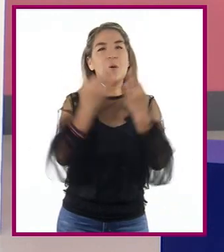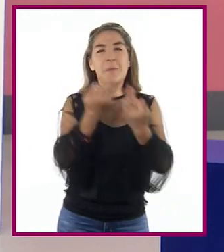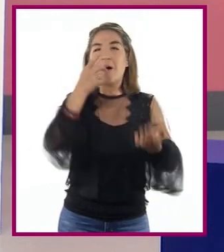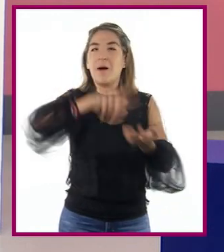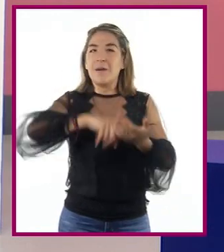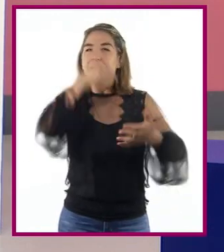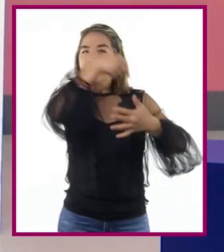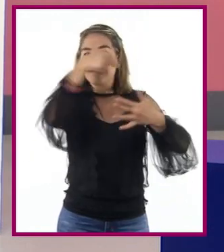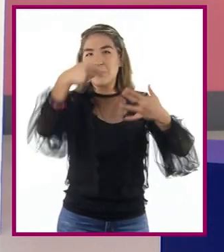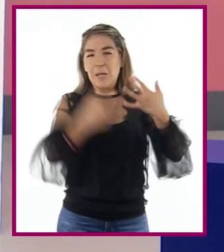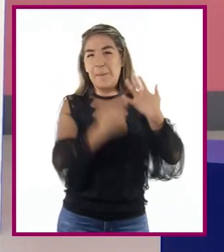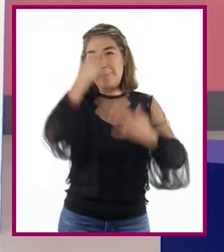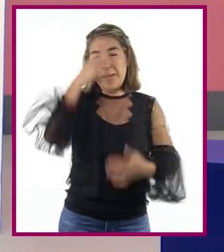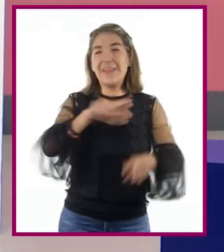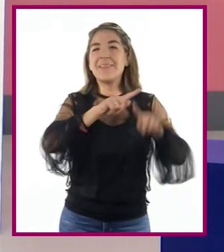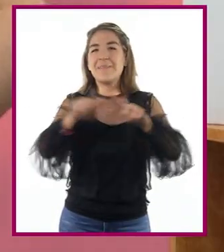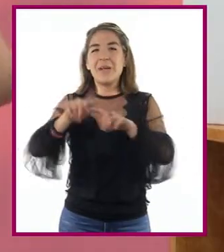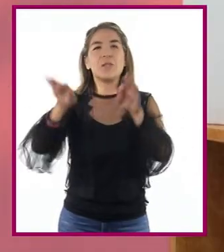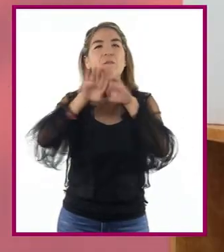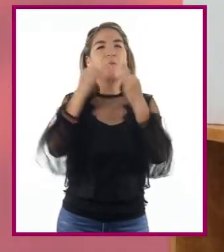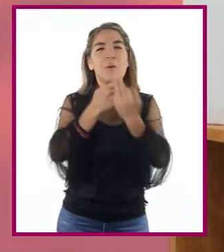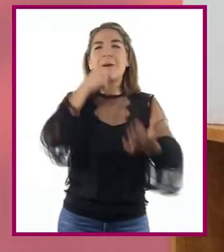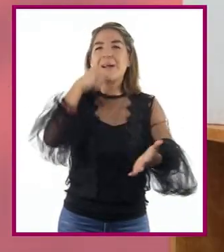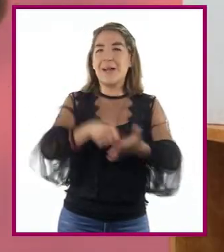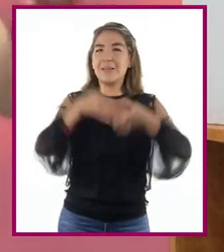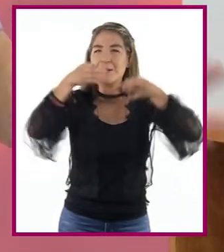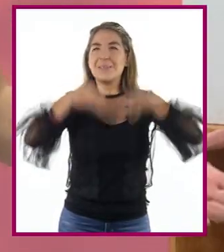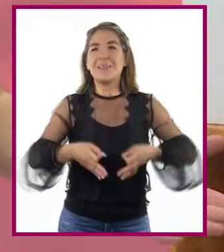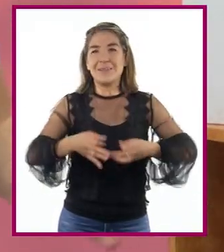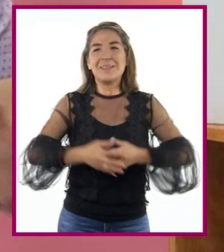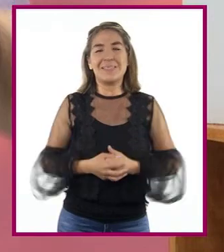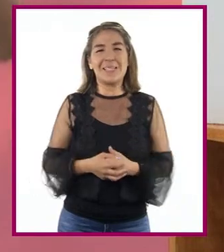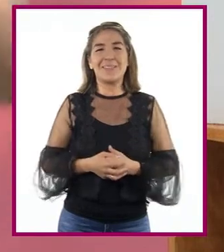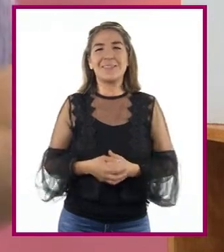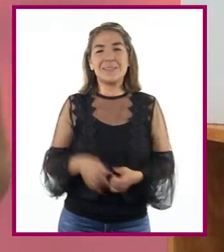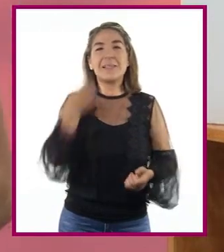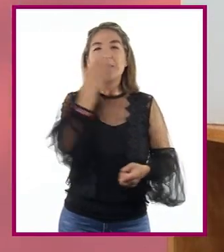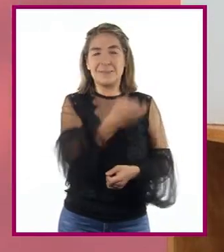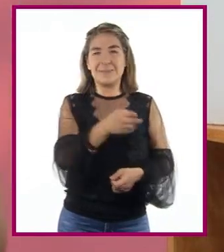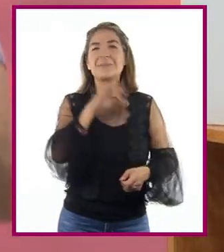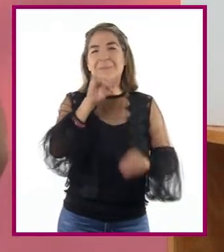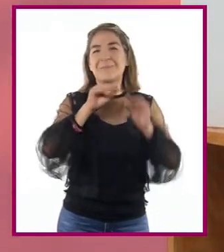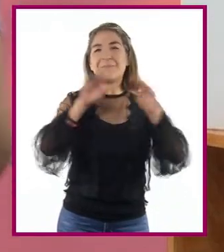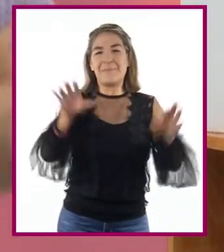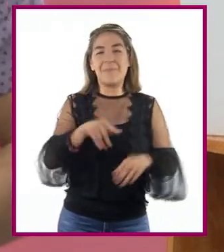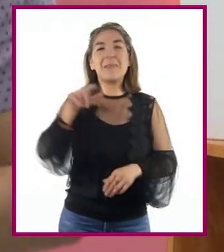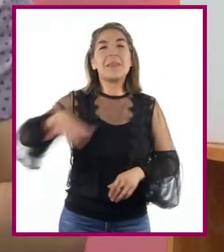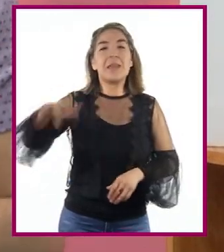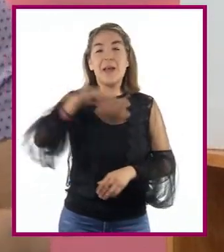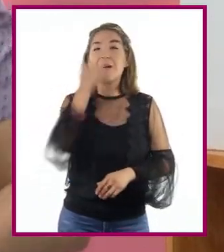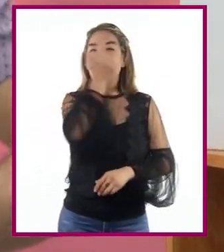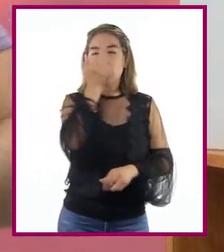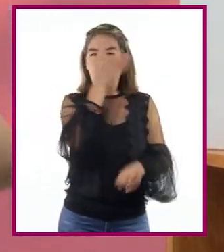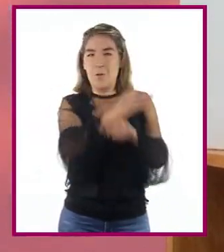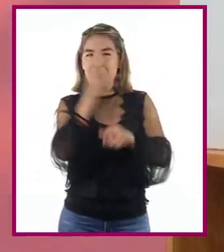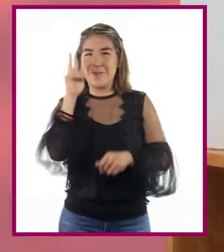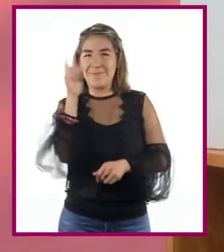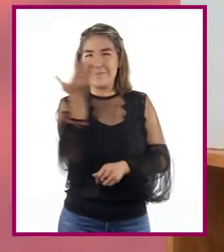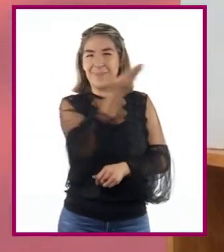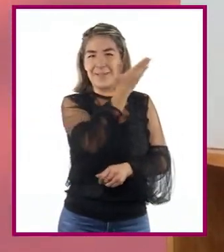y los tipos de cartas formales? ¡Claro que sí! Alumnas y alumnos, acompáñenos a ver